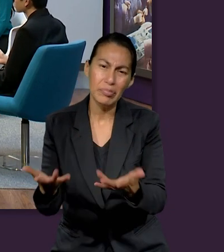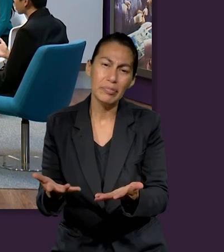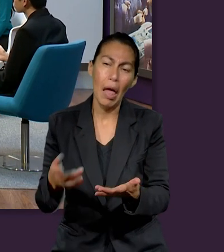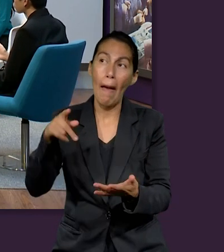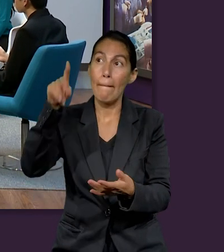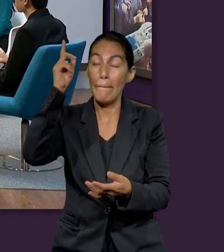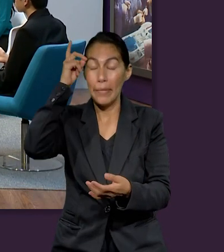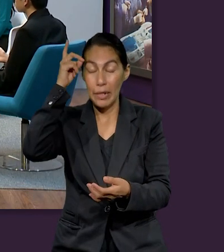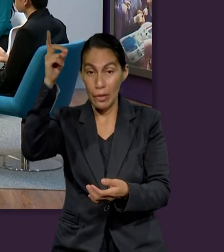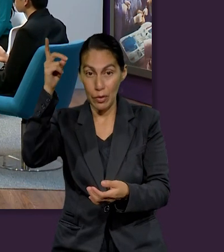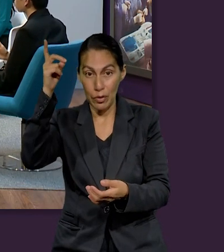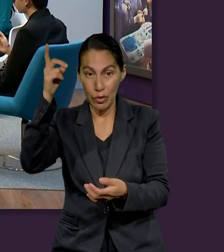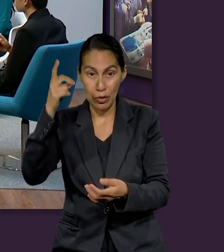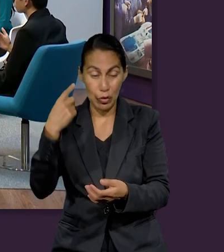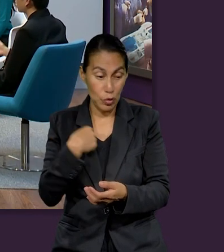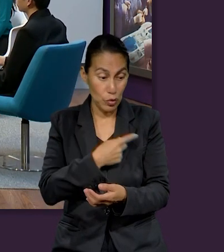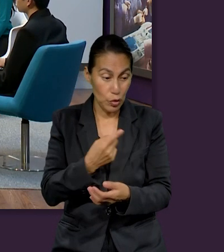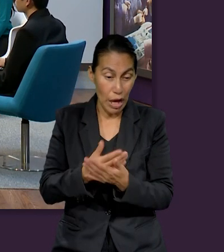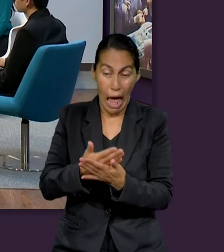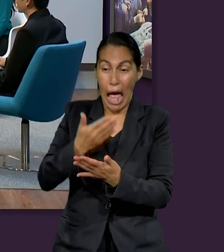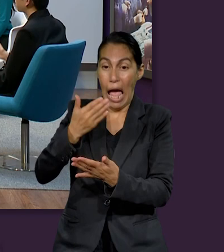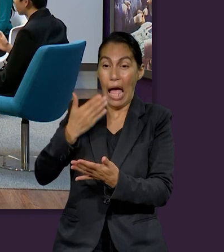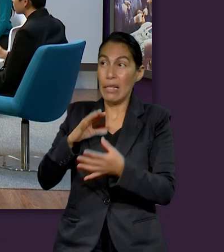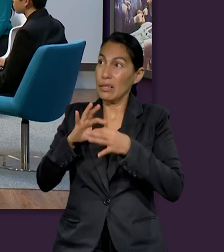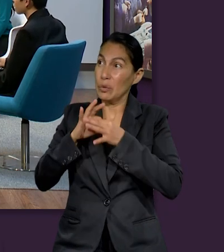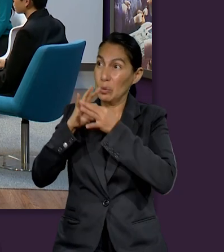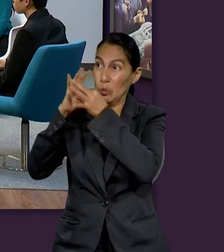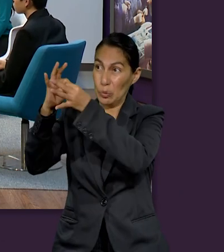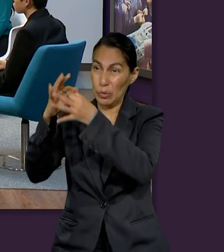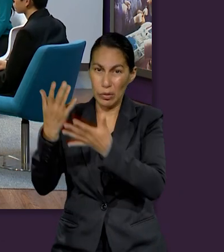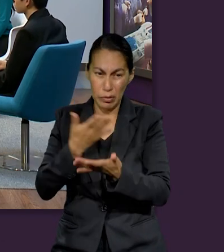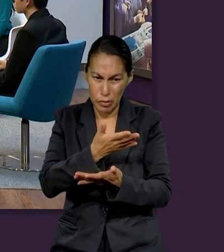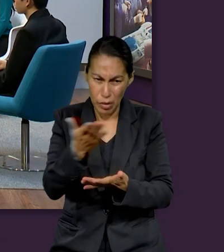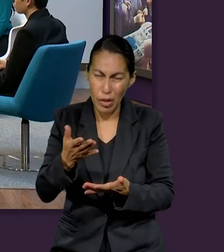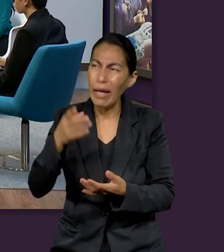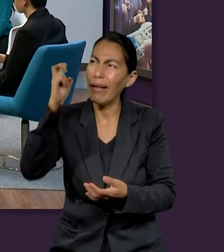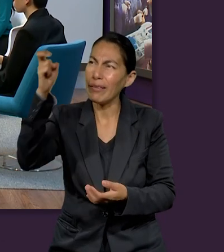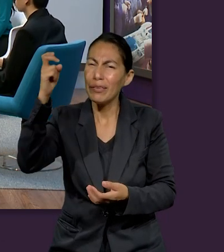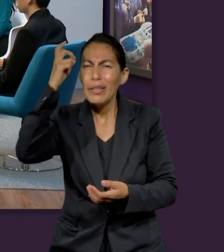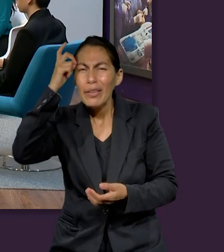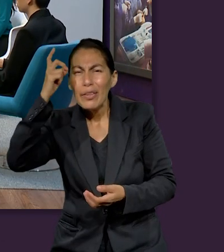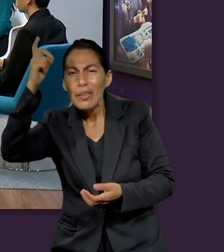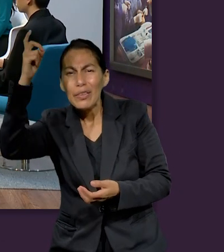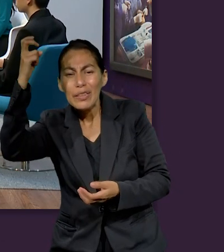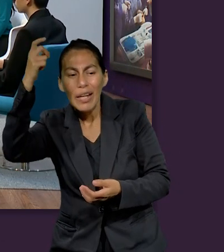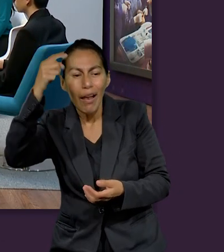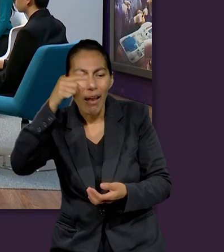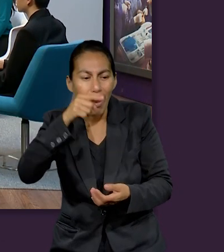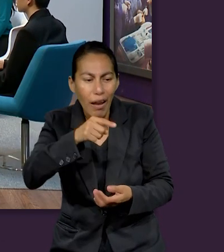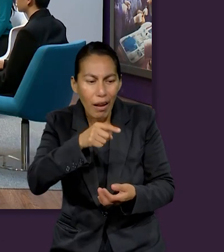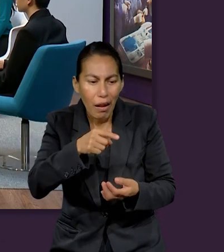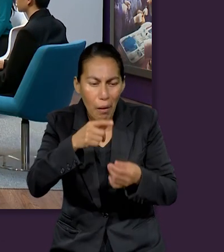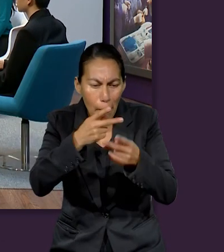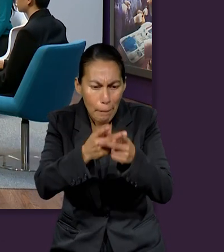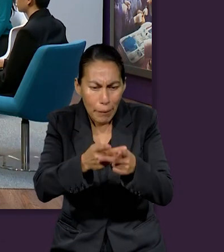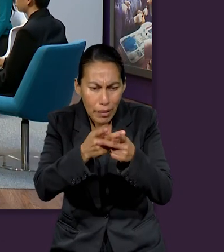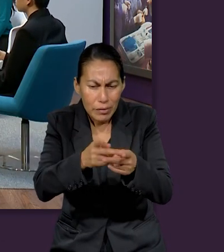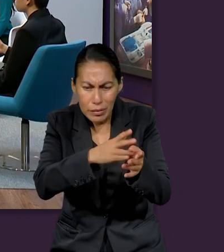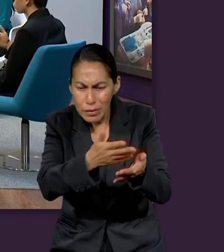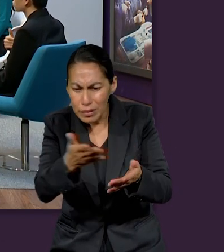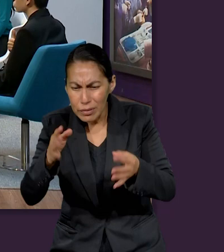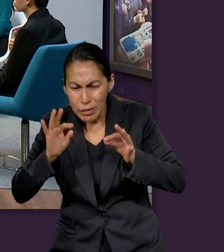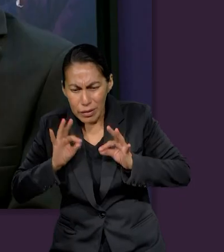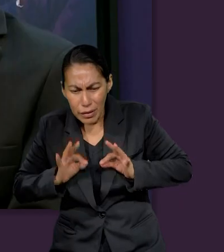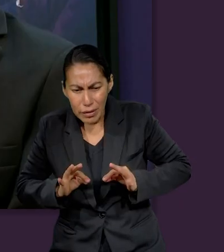Dios tarde o temprano probé los valores la paciencia de las personas probé todo probé todo de manera de que